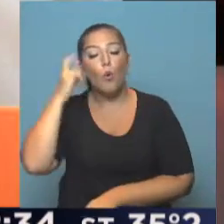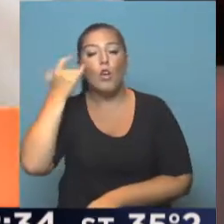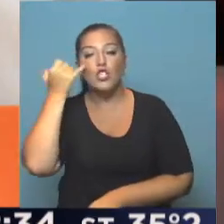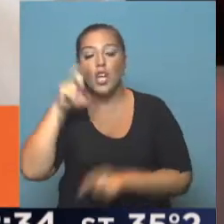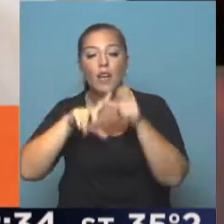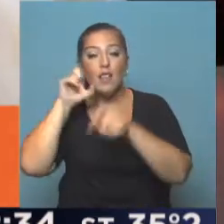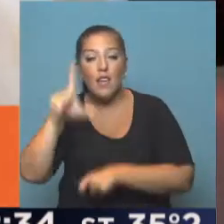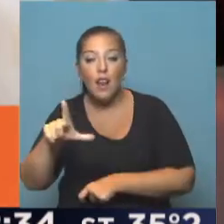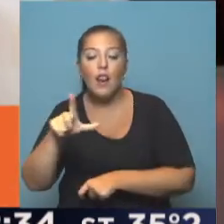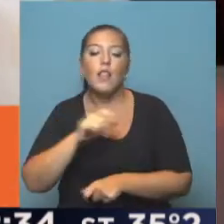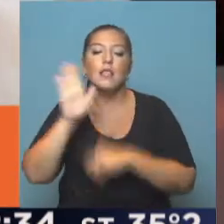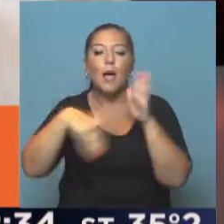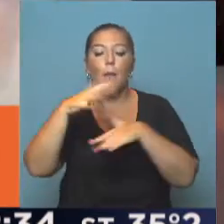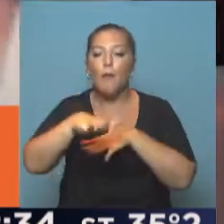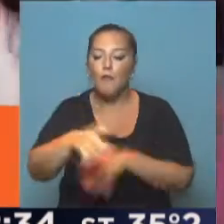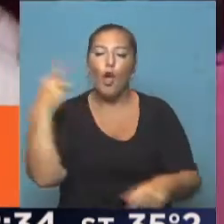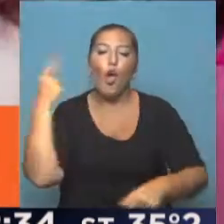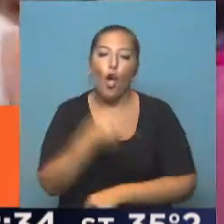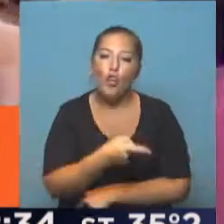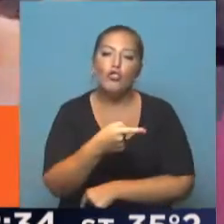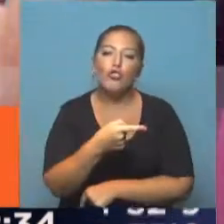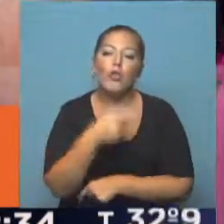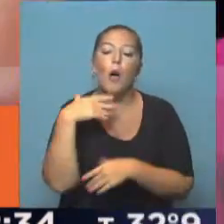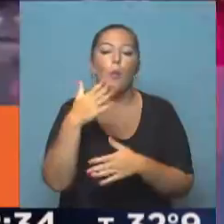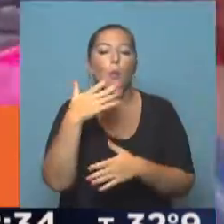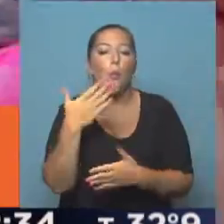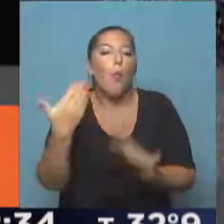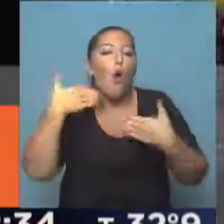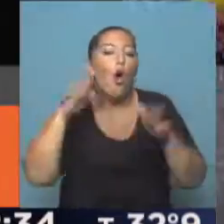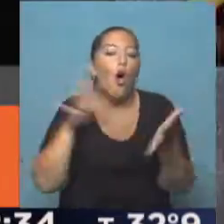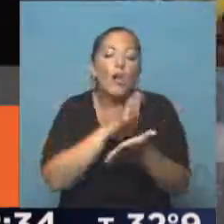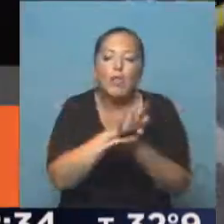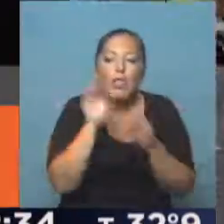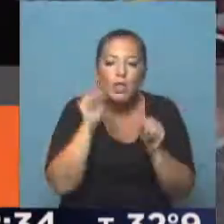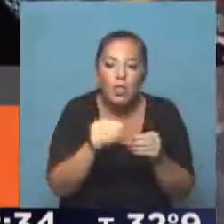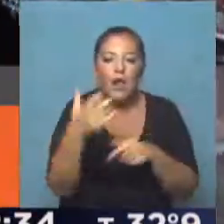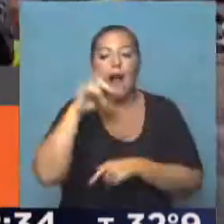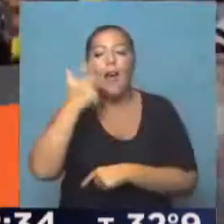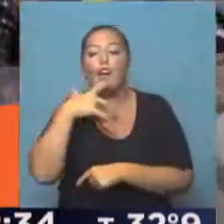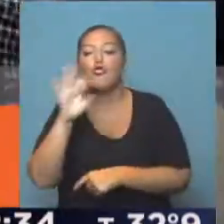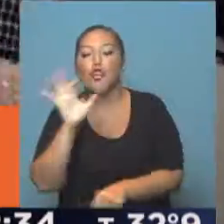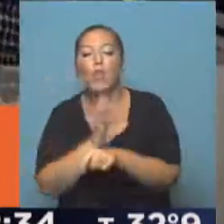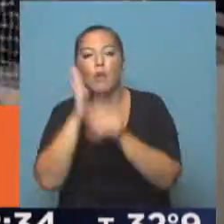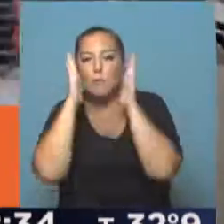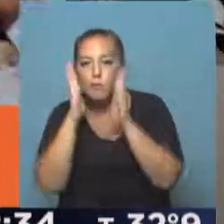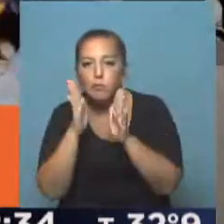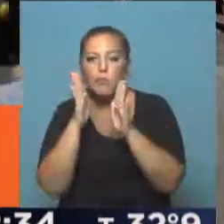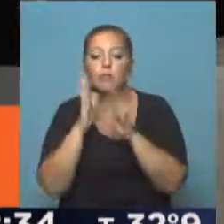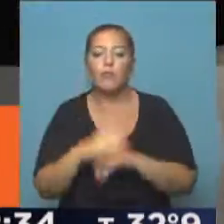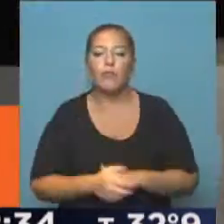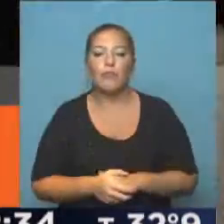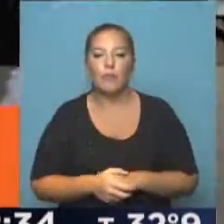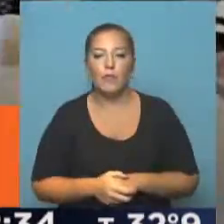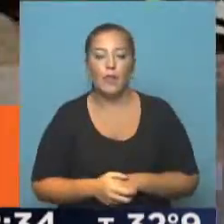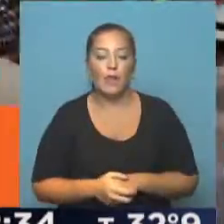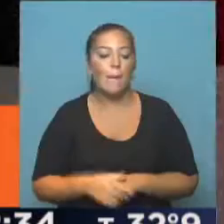Jaime Nebot, llamaban a manifestarse contra un posible fraude, Lasso advirtió que estaría vigilante dando por descontada la